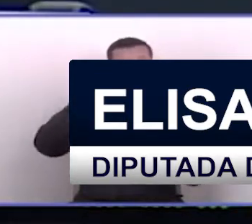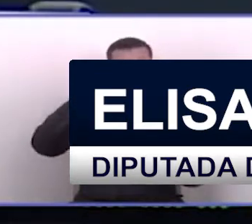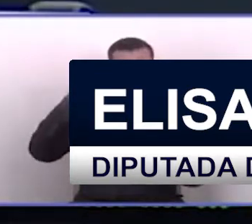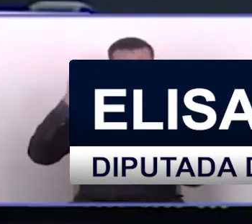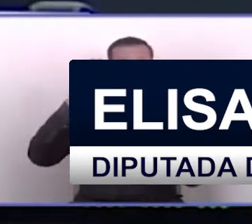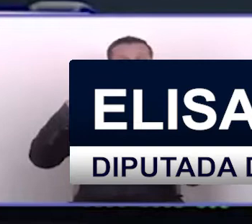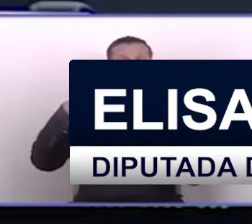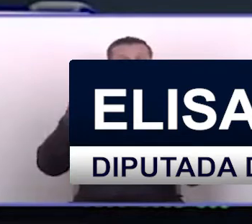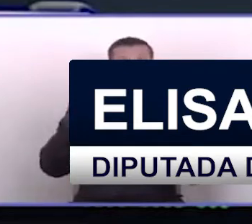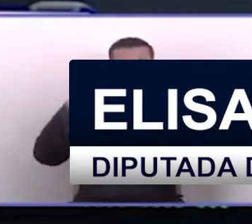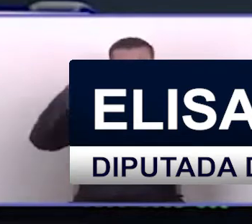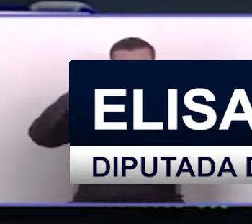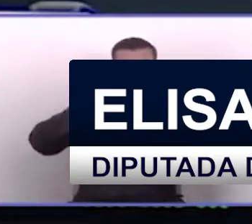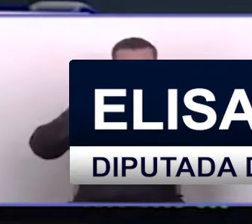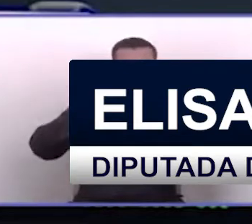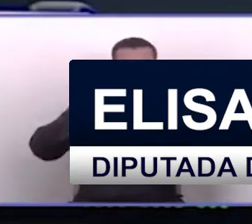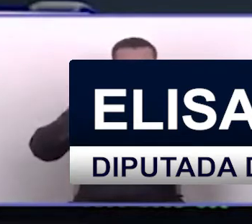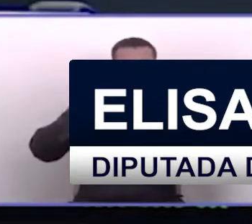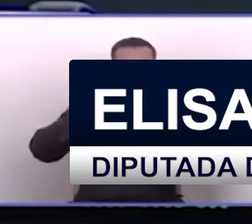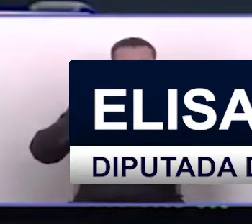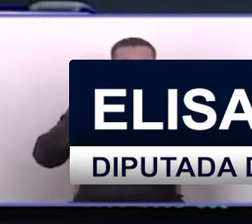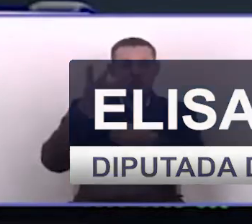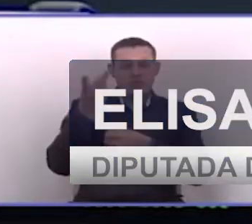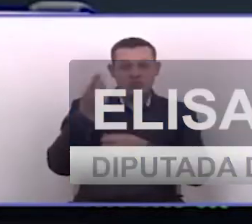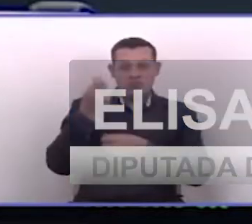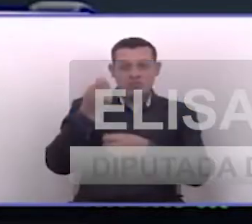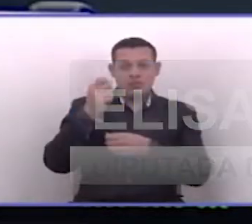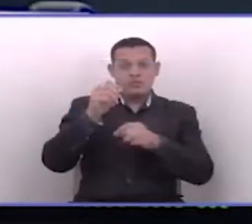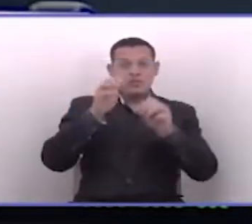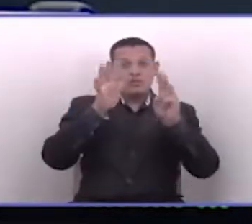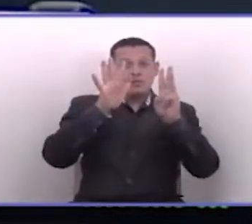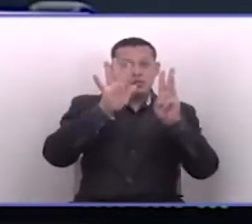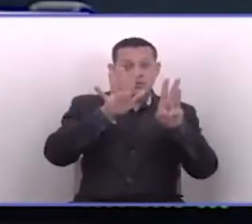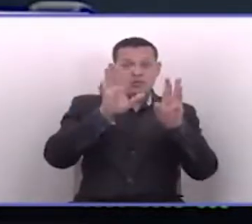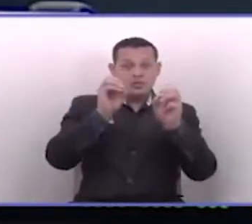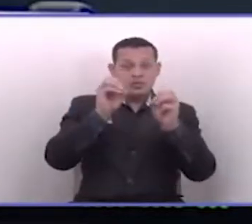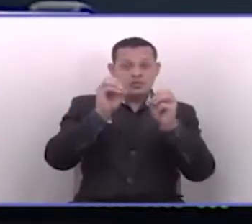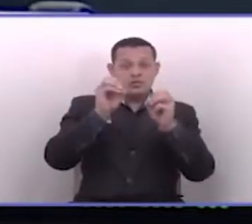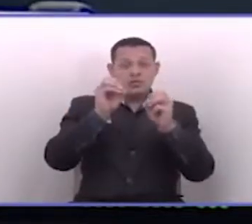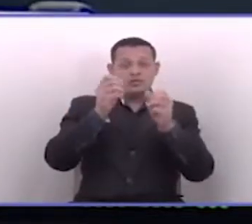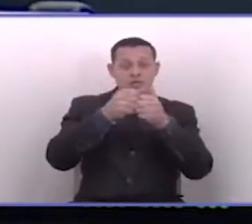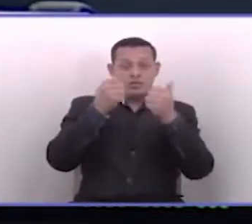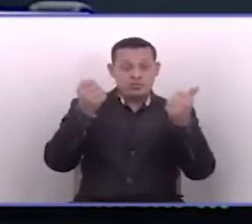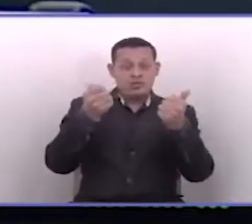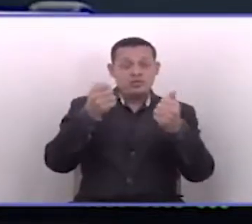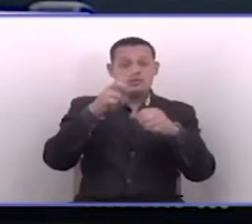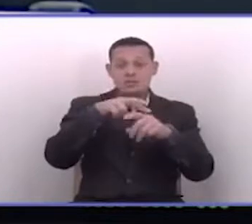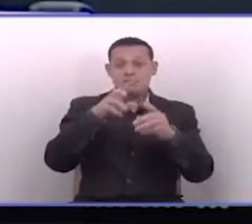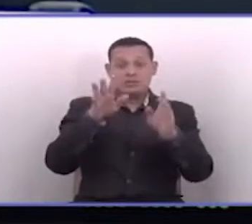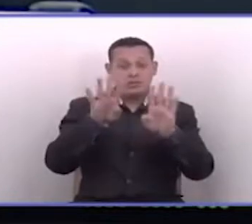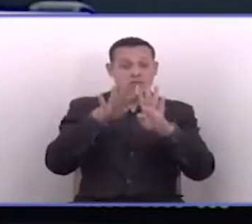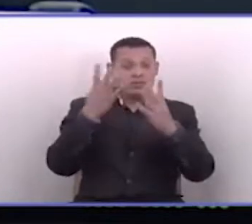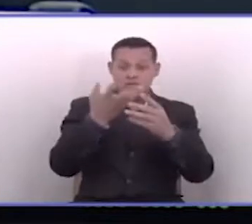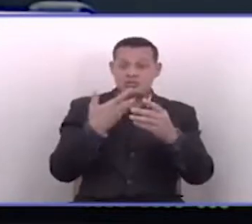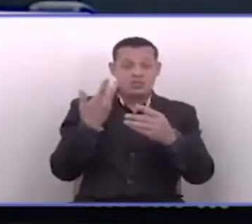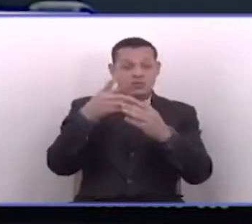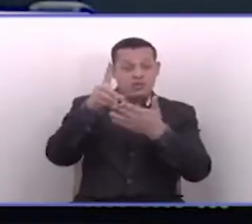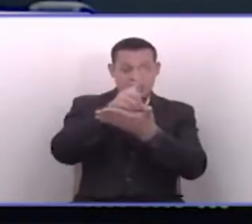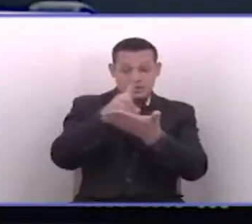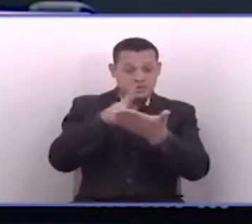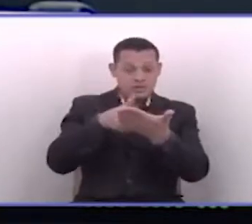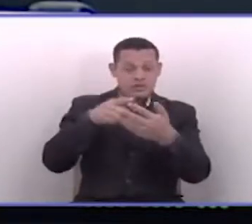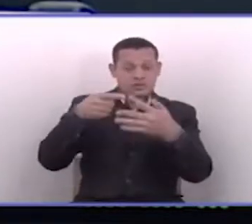a efecto de incorporar la cantidad de 80 millones, habida cuenta que mediante